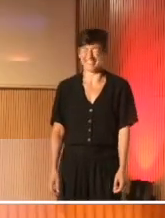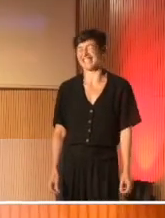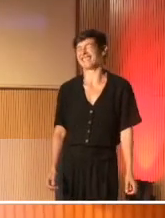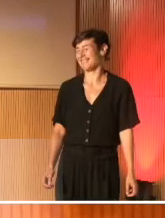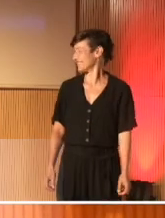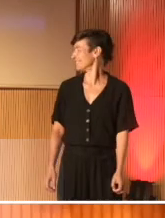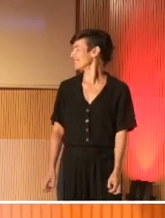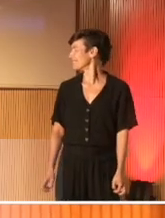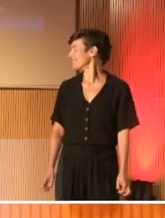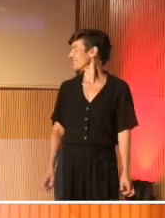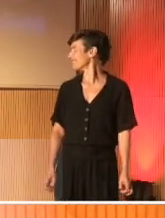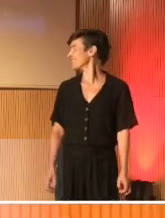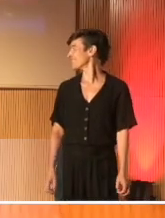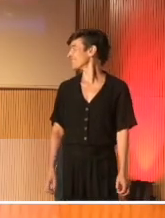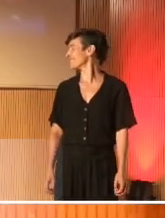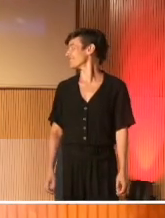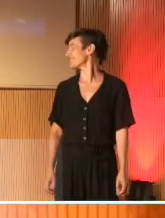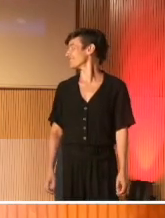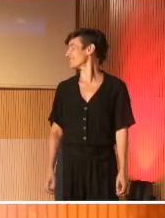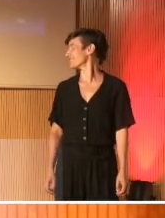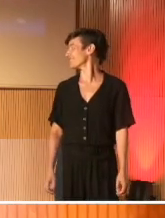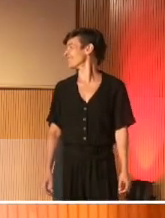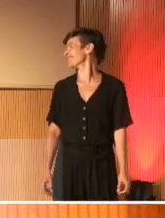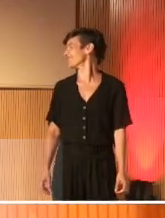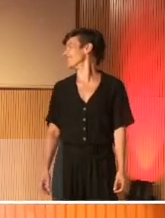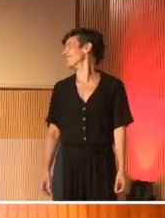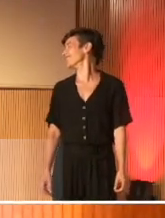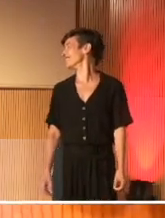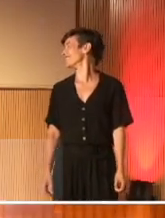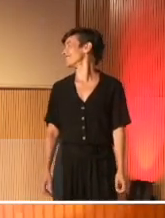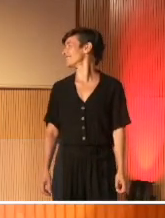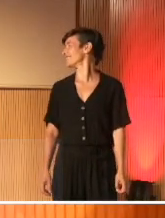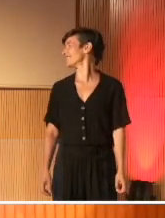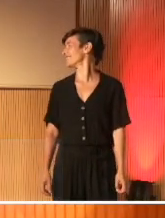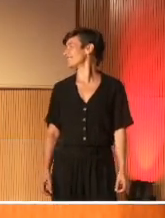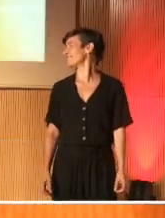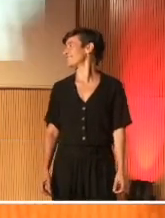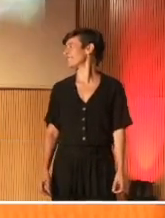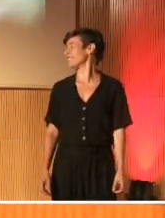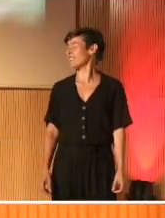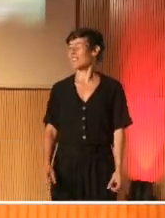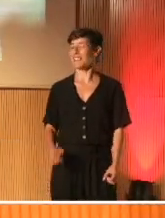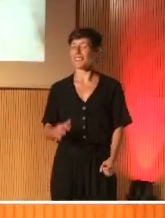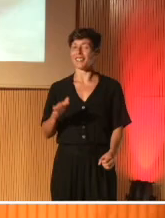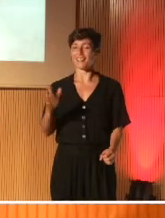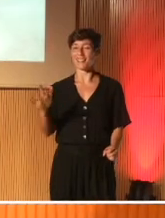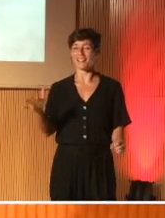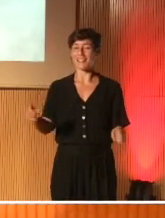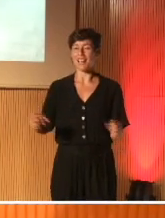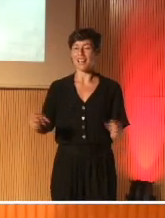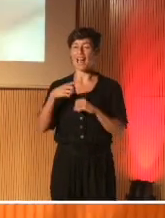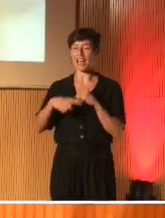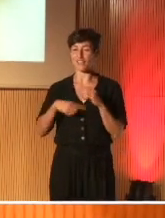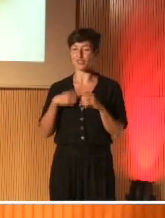yo solo sí no o no